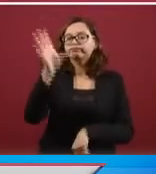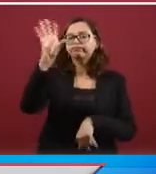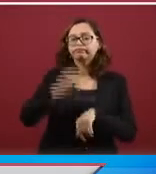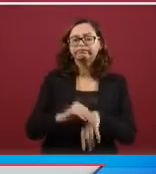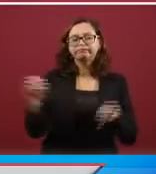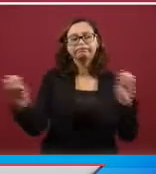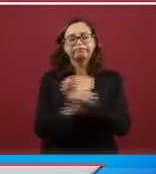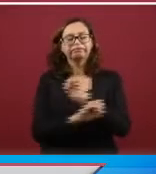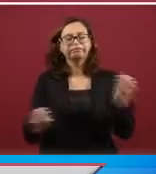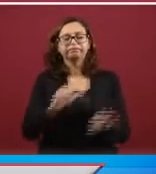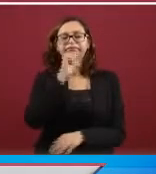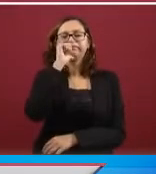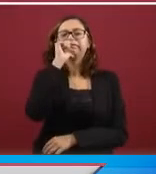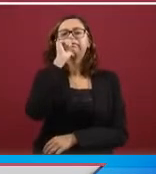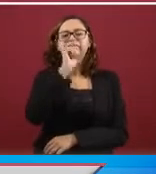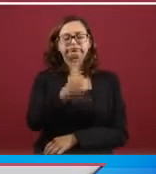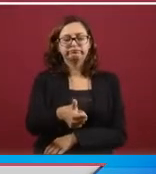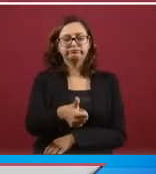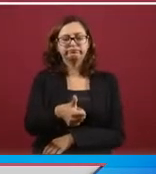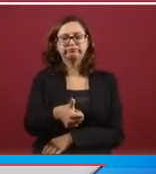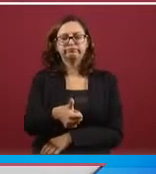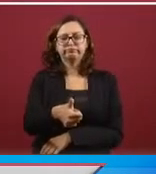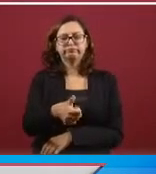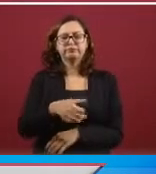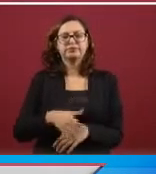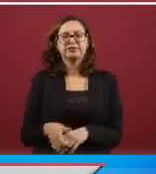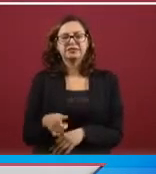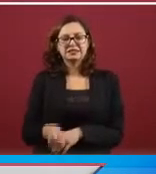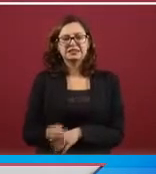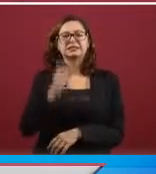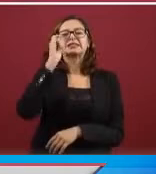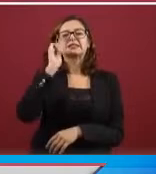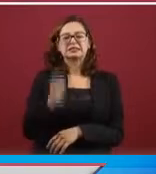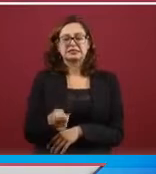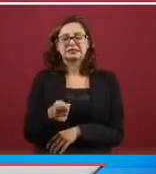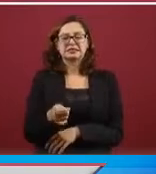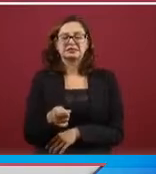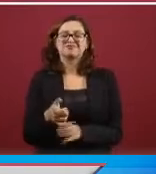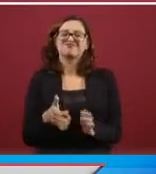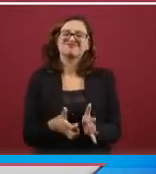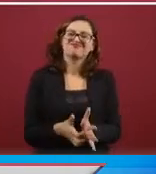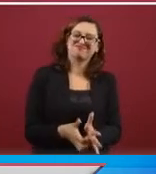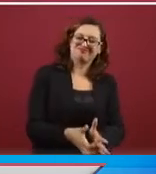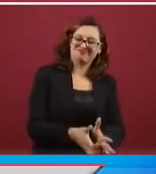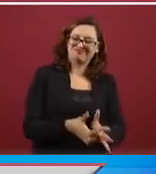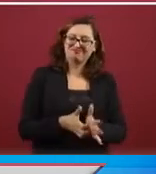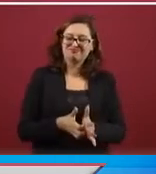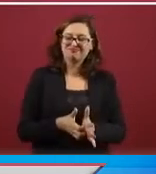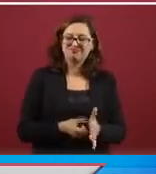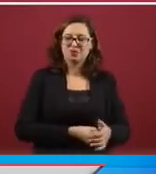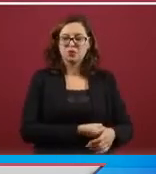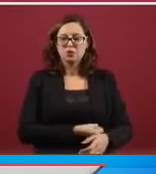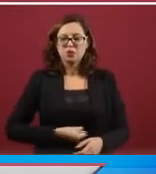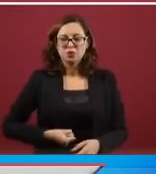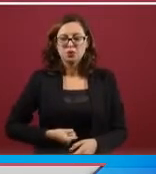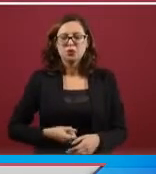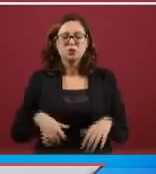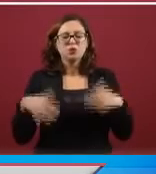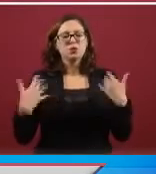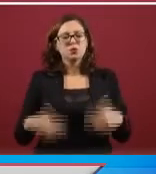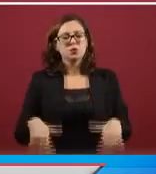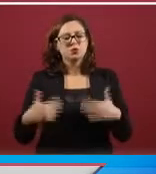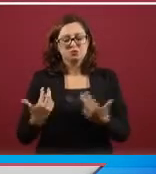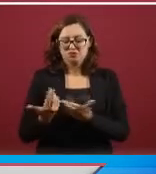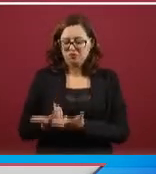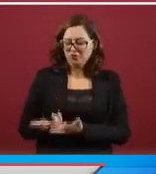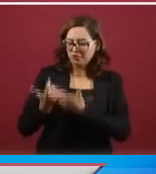del pueblo. Las fórmulas en el combate a la corrupción, el final de la burocracia dorada y al no permitir jugosos negocios al amparo del poder